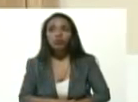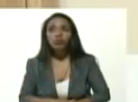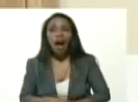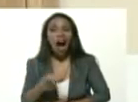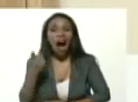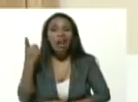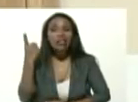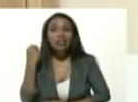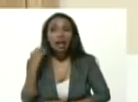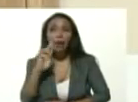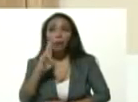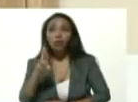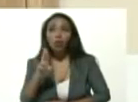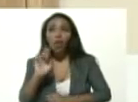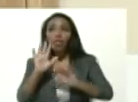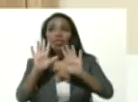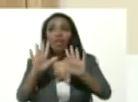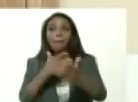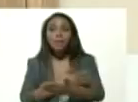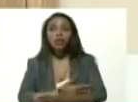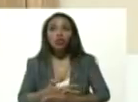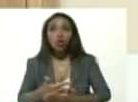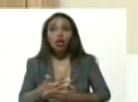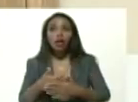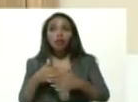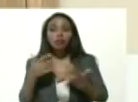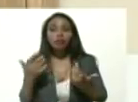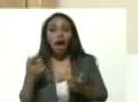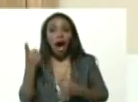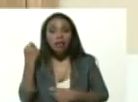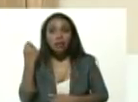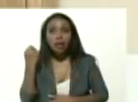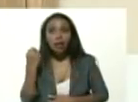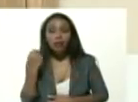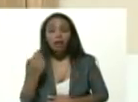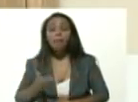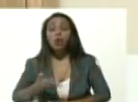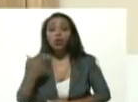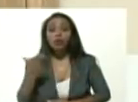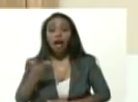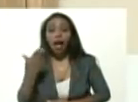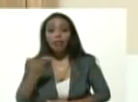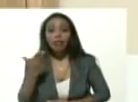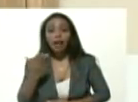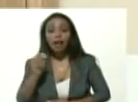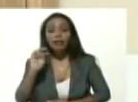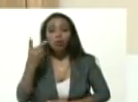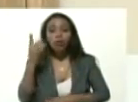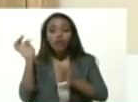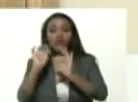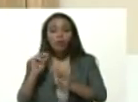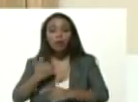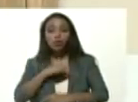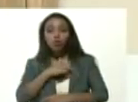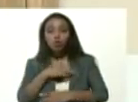Ayer habían respondido 10 millones, 10 millones, muy importante. La segunda medida que hemos